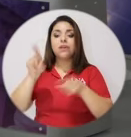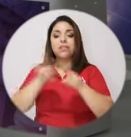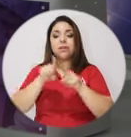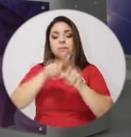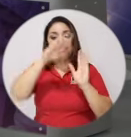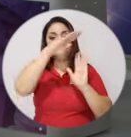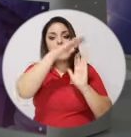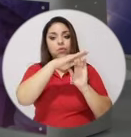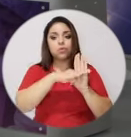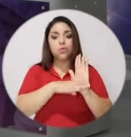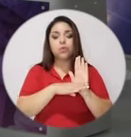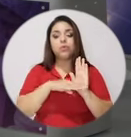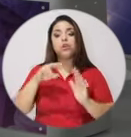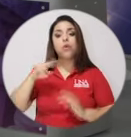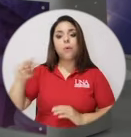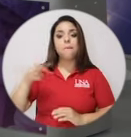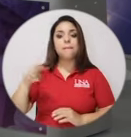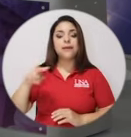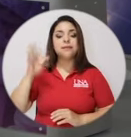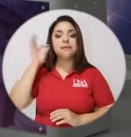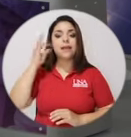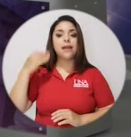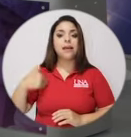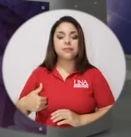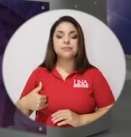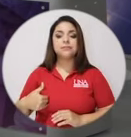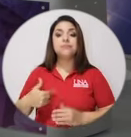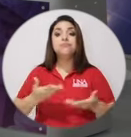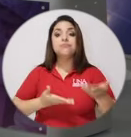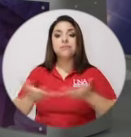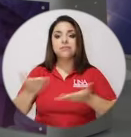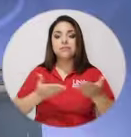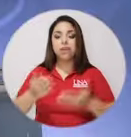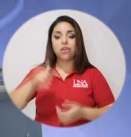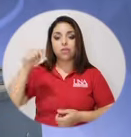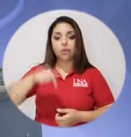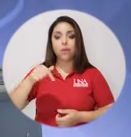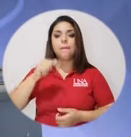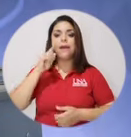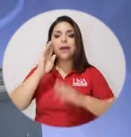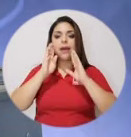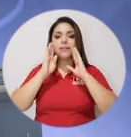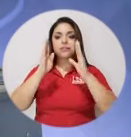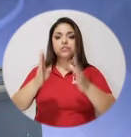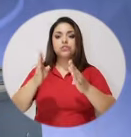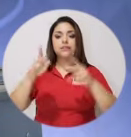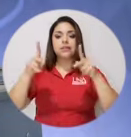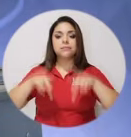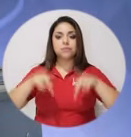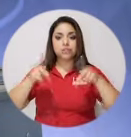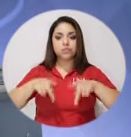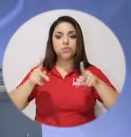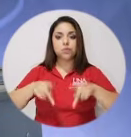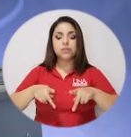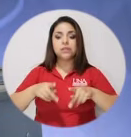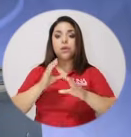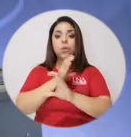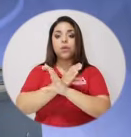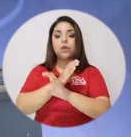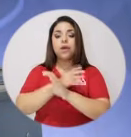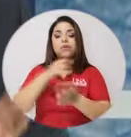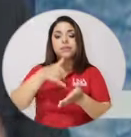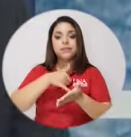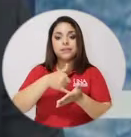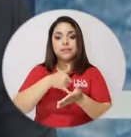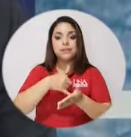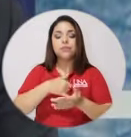que desde compañeras y compañeros del IRET están sirviendo hoy en día para la atención de las personas en